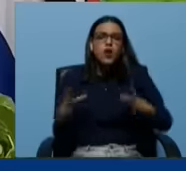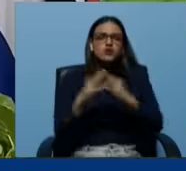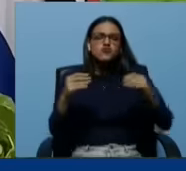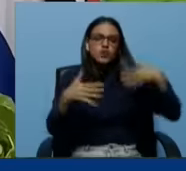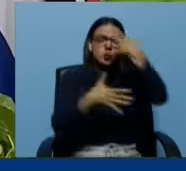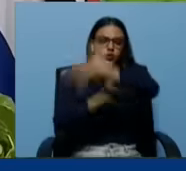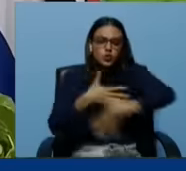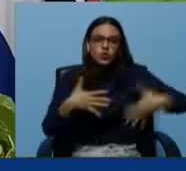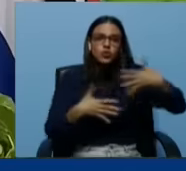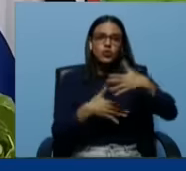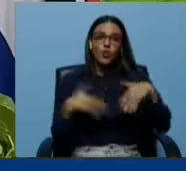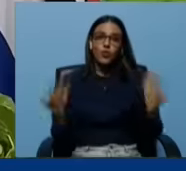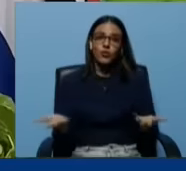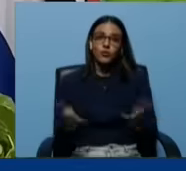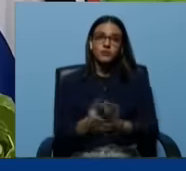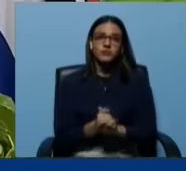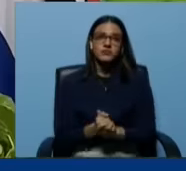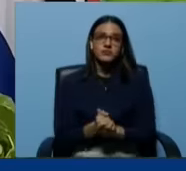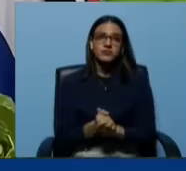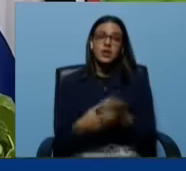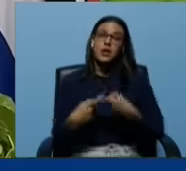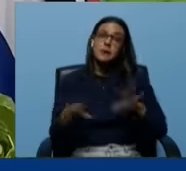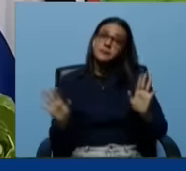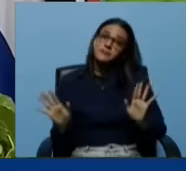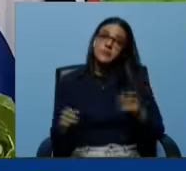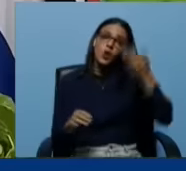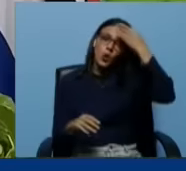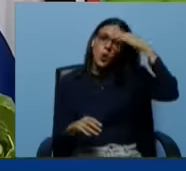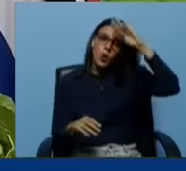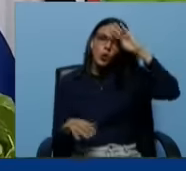bueno, Cuba.